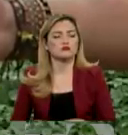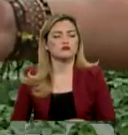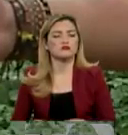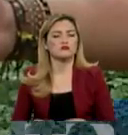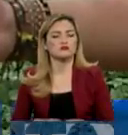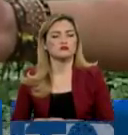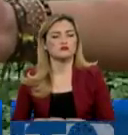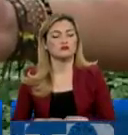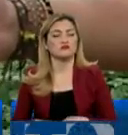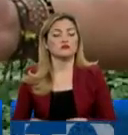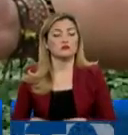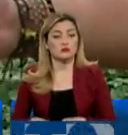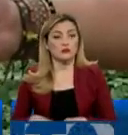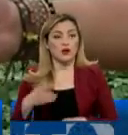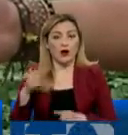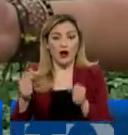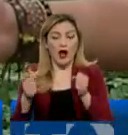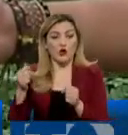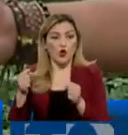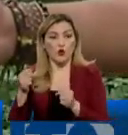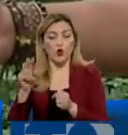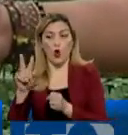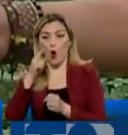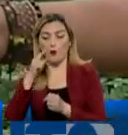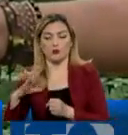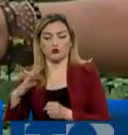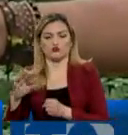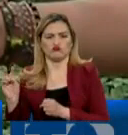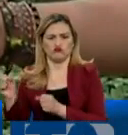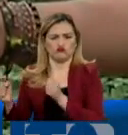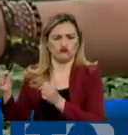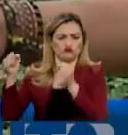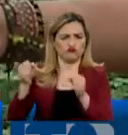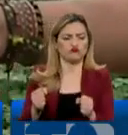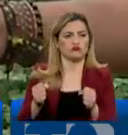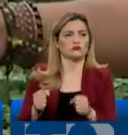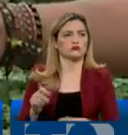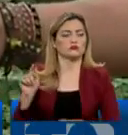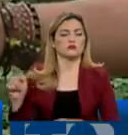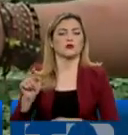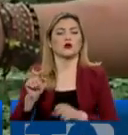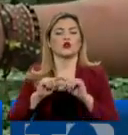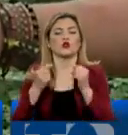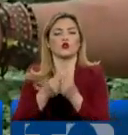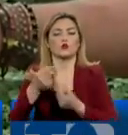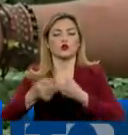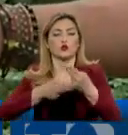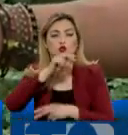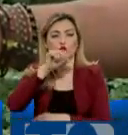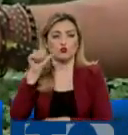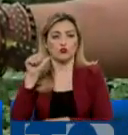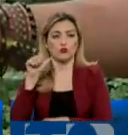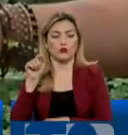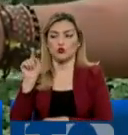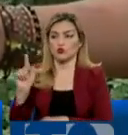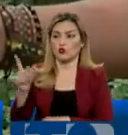unos señores en dos camionetas. Entonces ellos me dijeron que me habían seleccionado a mí, que ellos eran del cartel de Sinaloa, que tenían que dejarme $1,000,000 para que yo lo